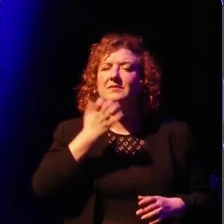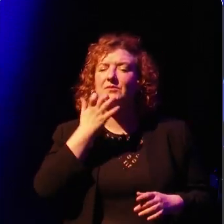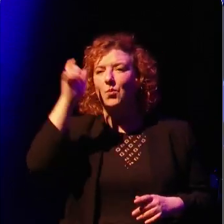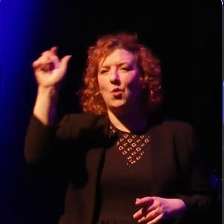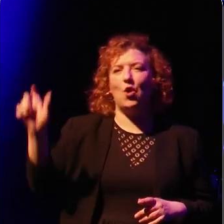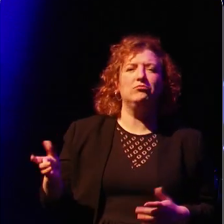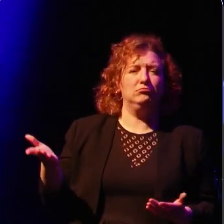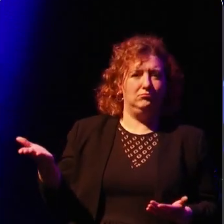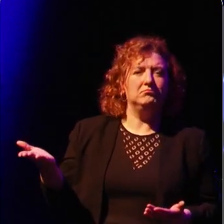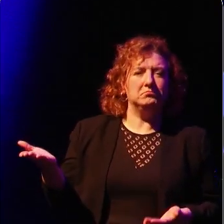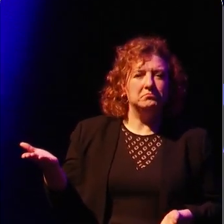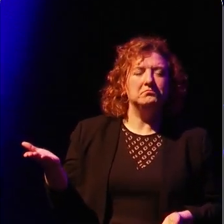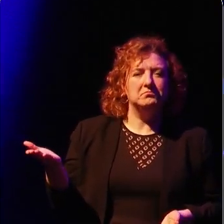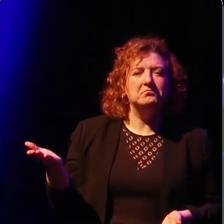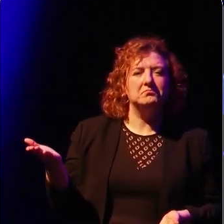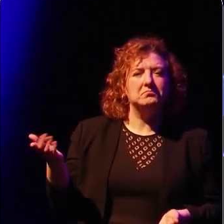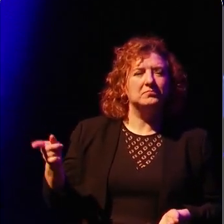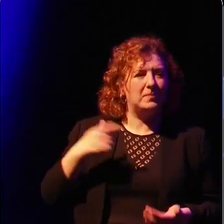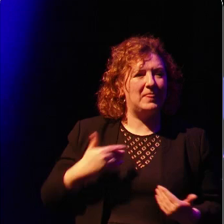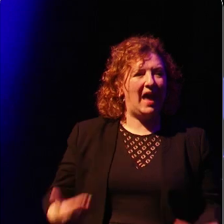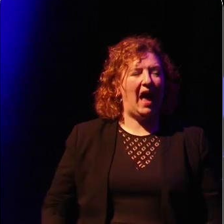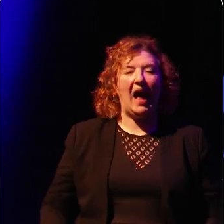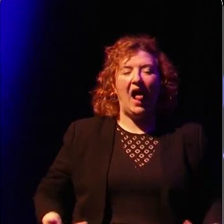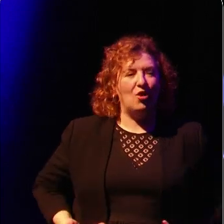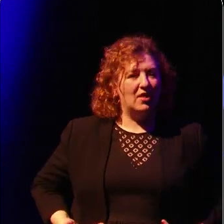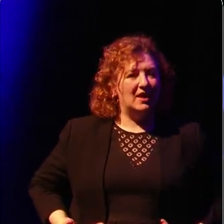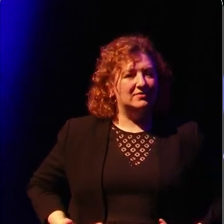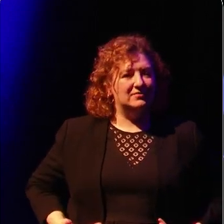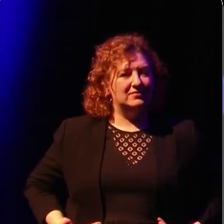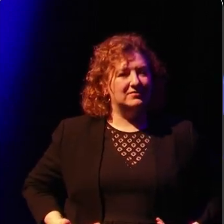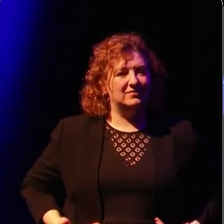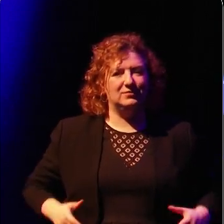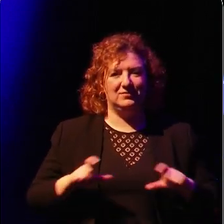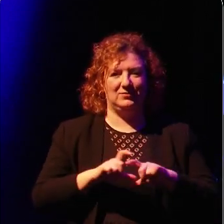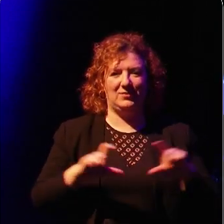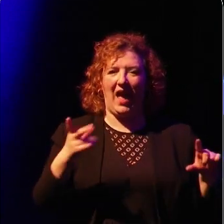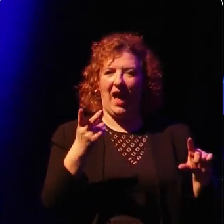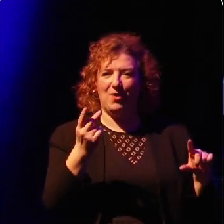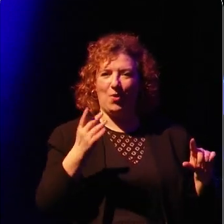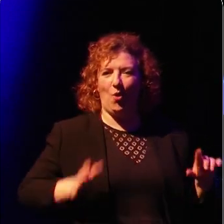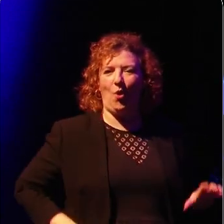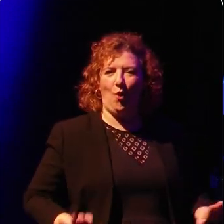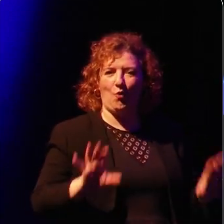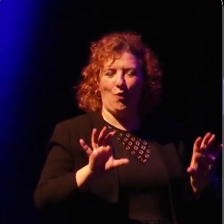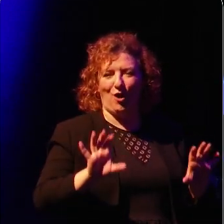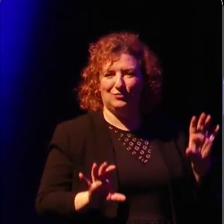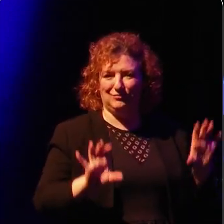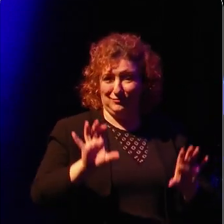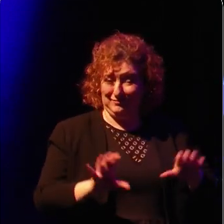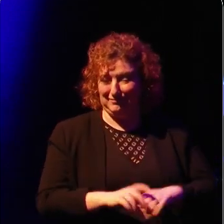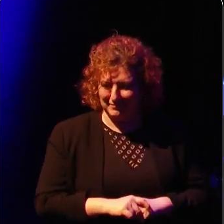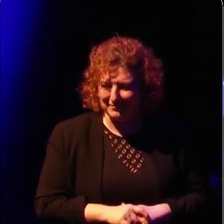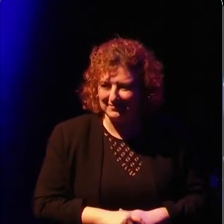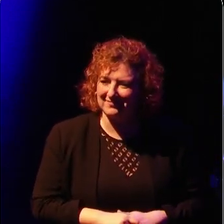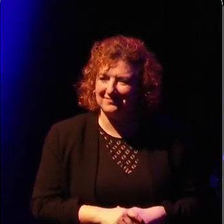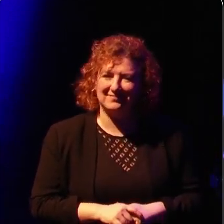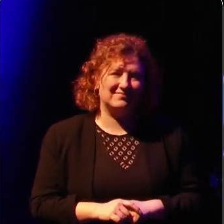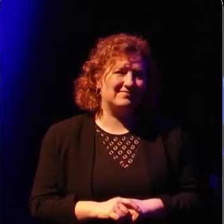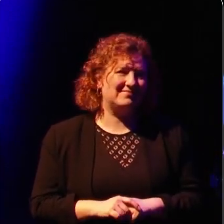tío que tenía unos calzoncillos con su apellido en el culo, ¿vale?